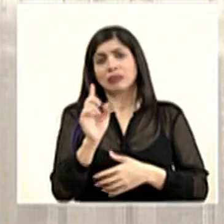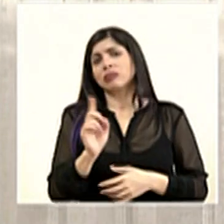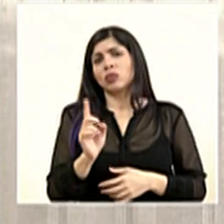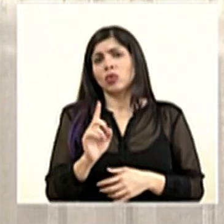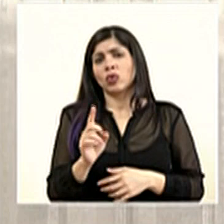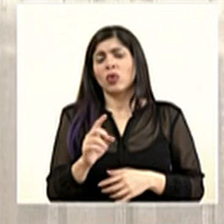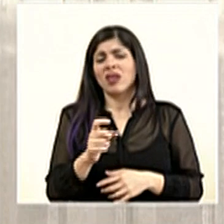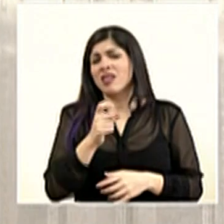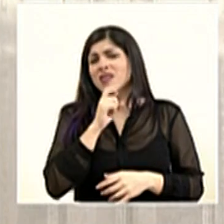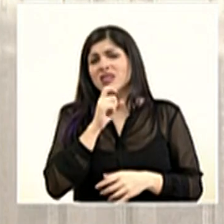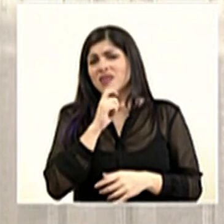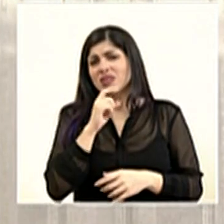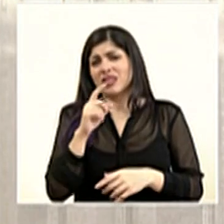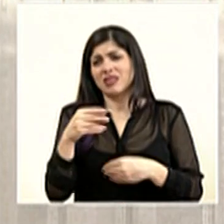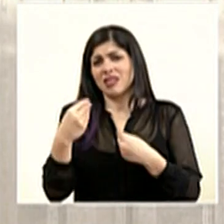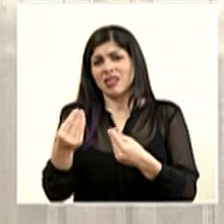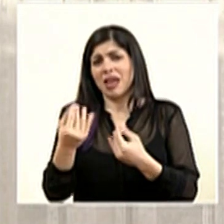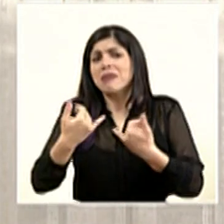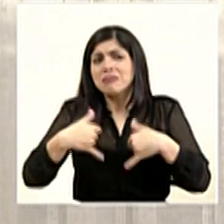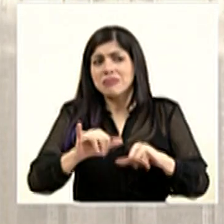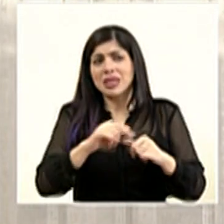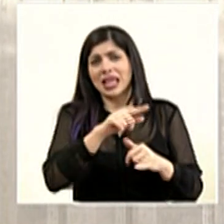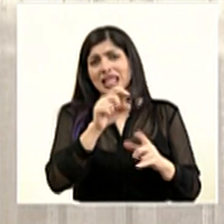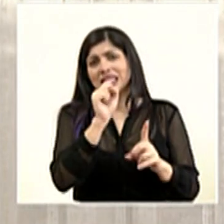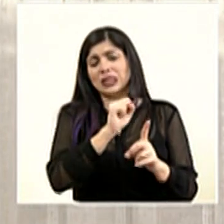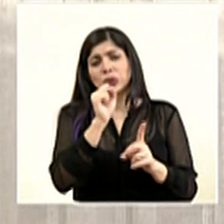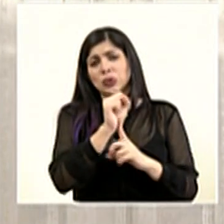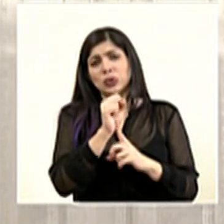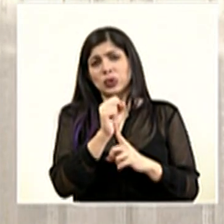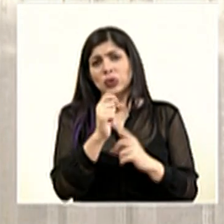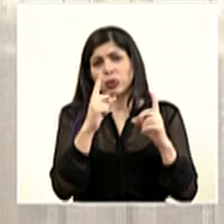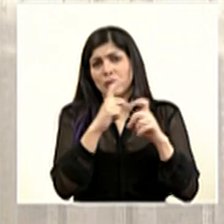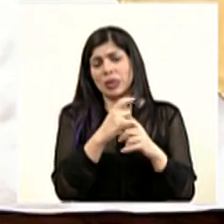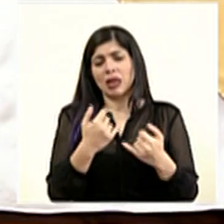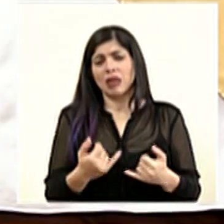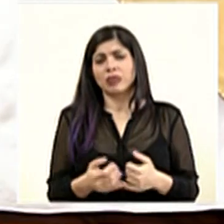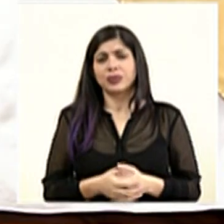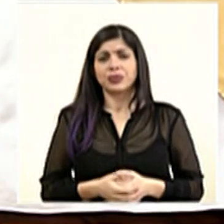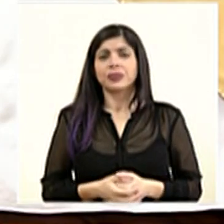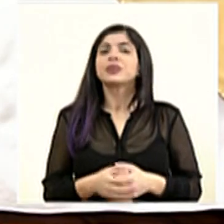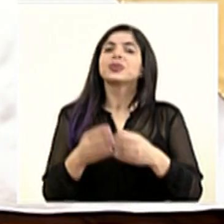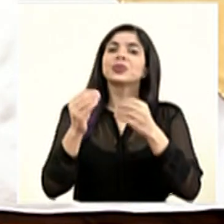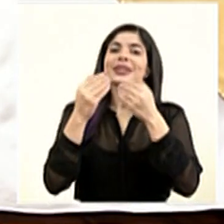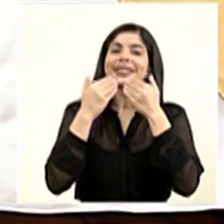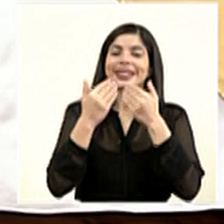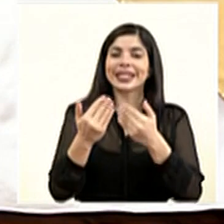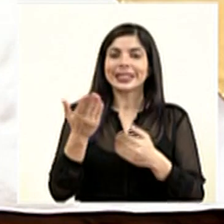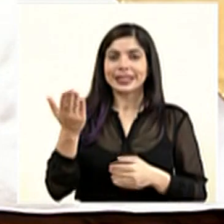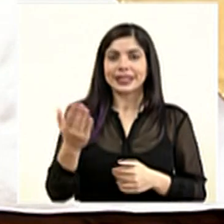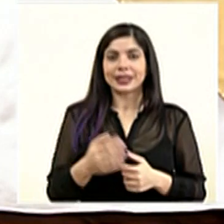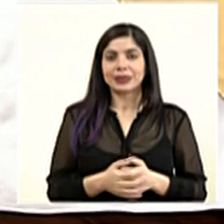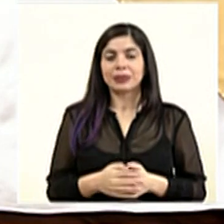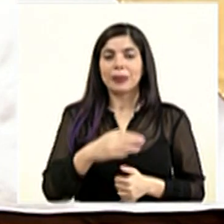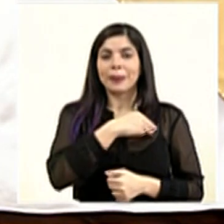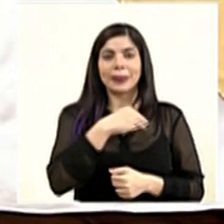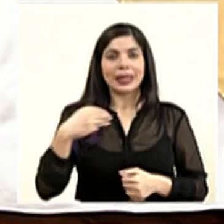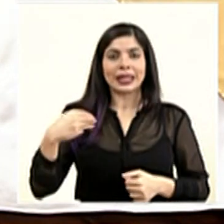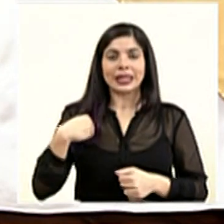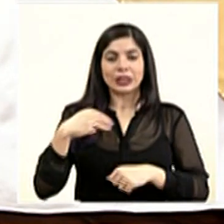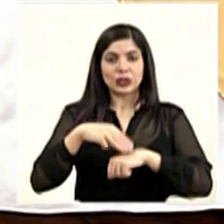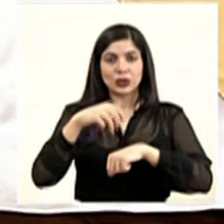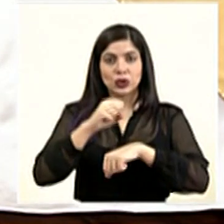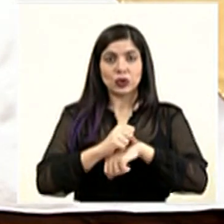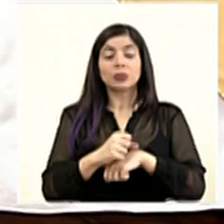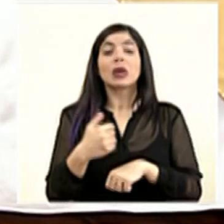muy difícilmente se va a dar mientras estemos en esta situación crítica. Muchas gracias al ministro